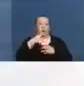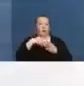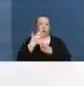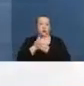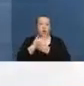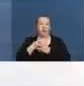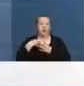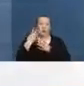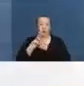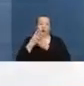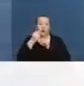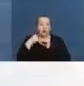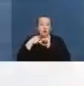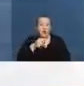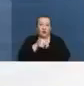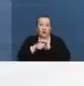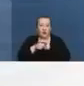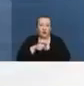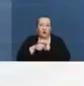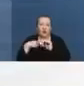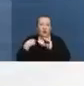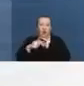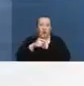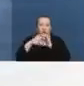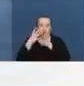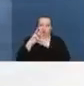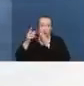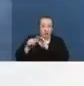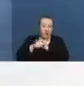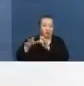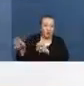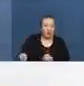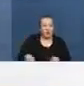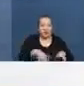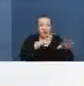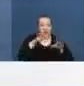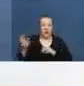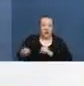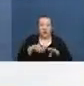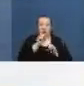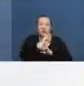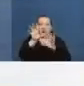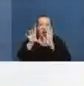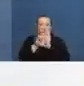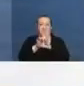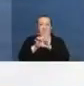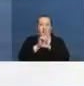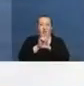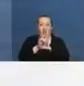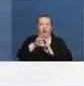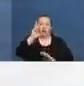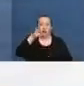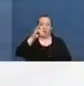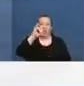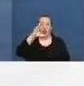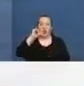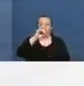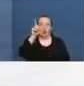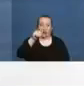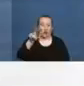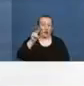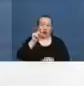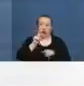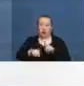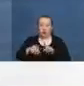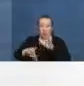de la cárcel nosotros denunciamos revisen las noticias nos denuncia nos sacaron de la cárcel ilegalmente arrow chica y sano pueden sacar a